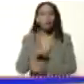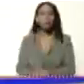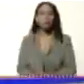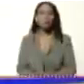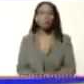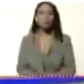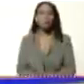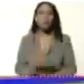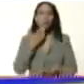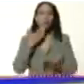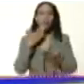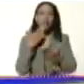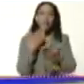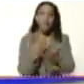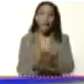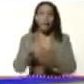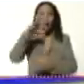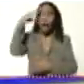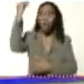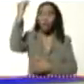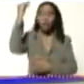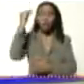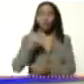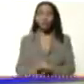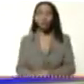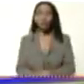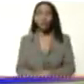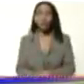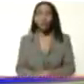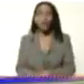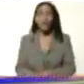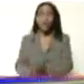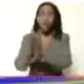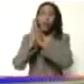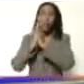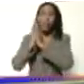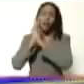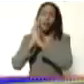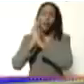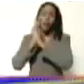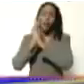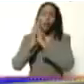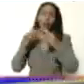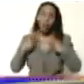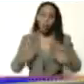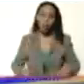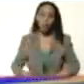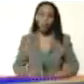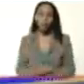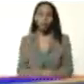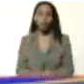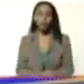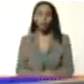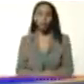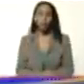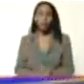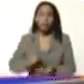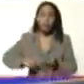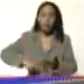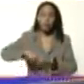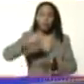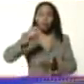gracias a Dios y por el favor de la humanidad se han firmado